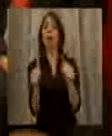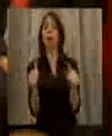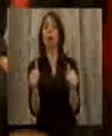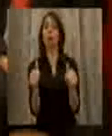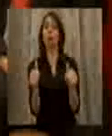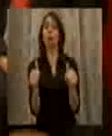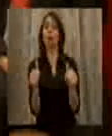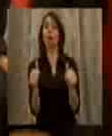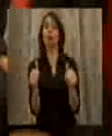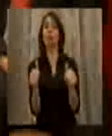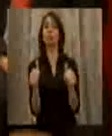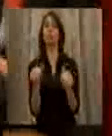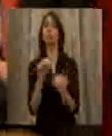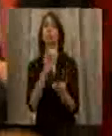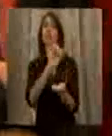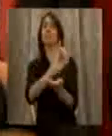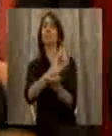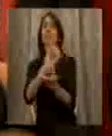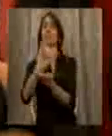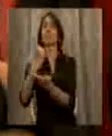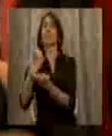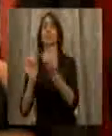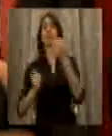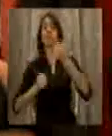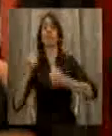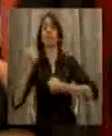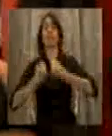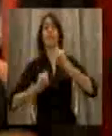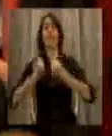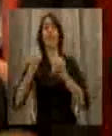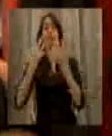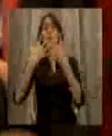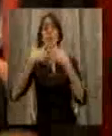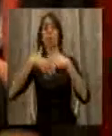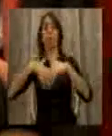de instituciones empresariales,